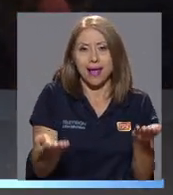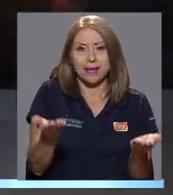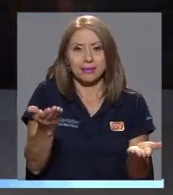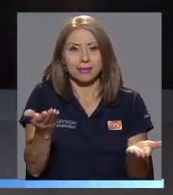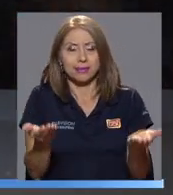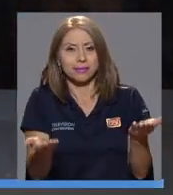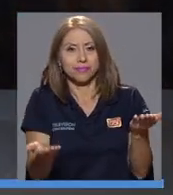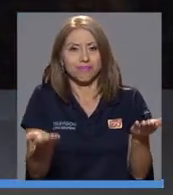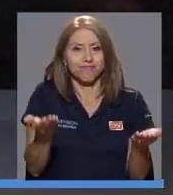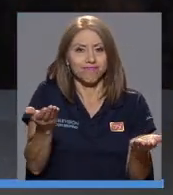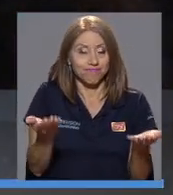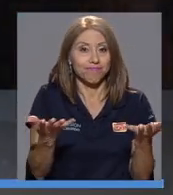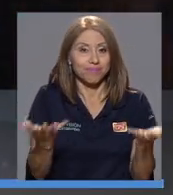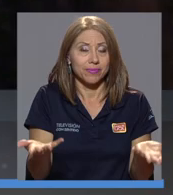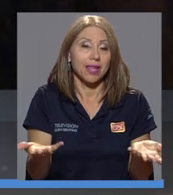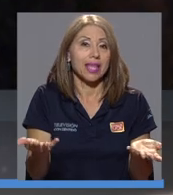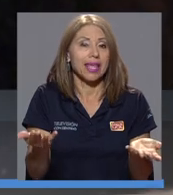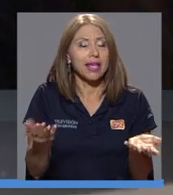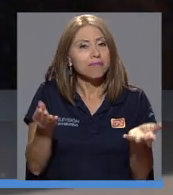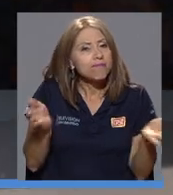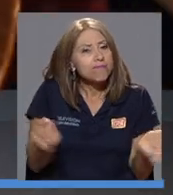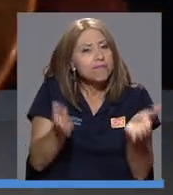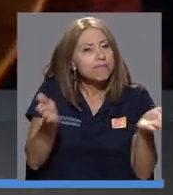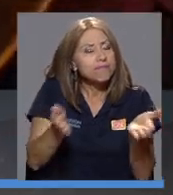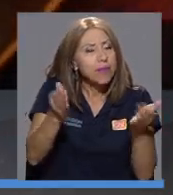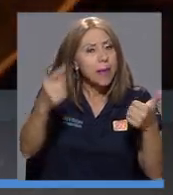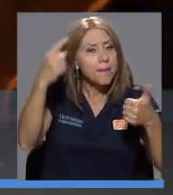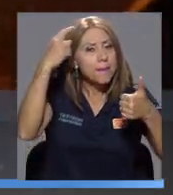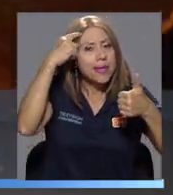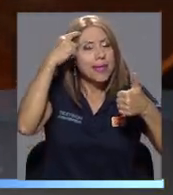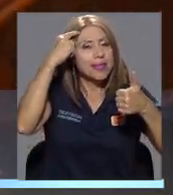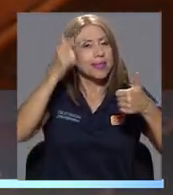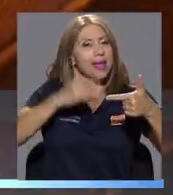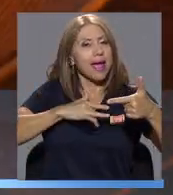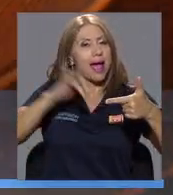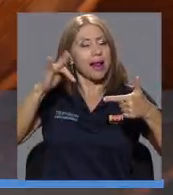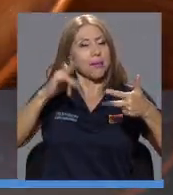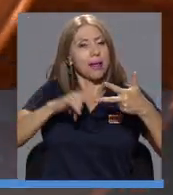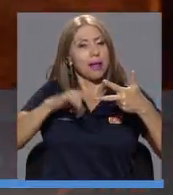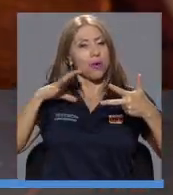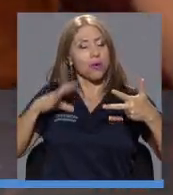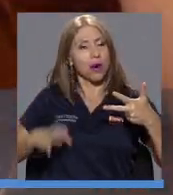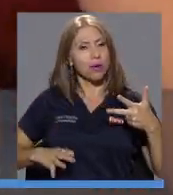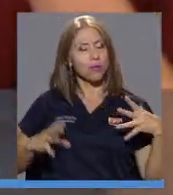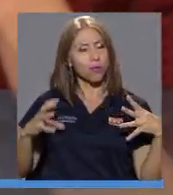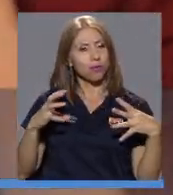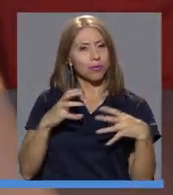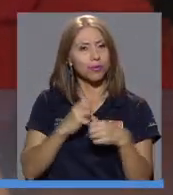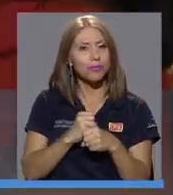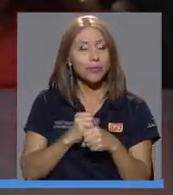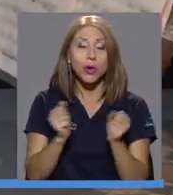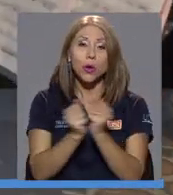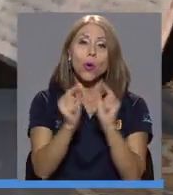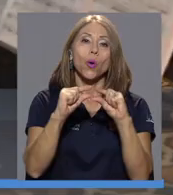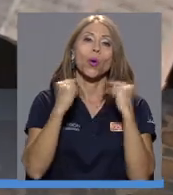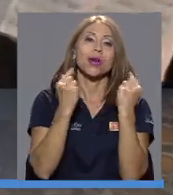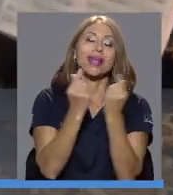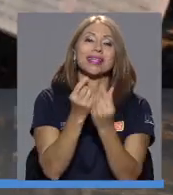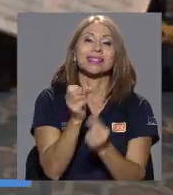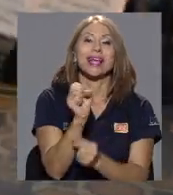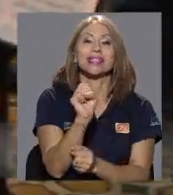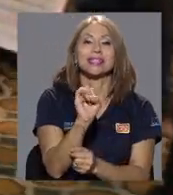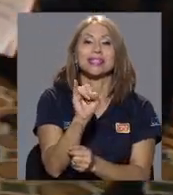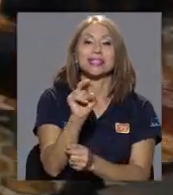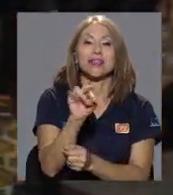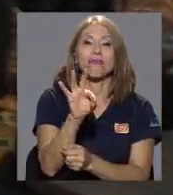creación la alimentación de la mente el alma y el cuerpo y precisamente lo que hacemos con la orquesta sinfónica y con todas las